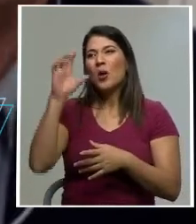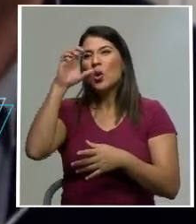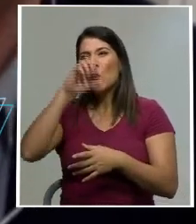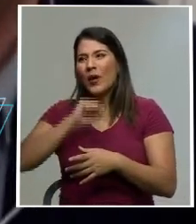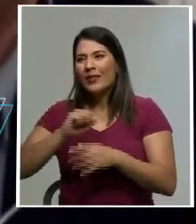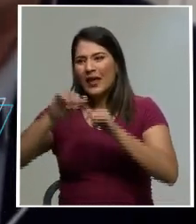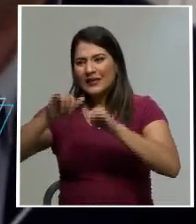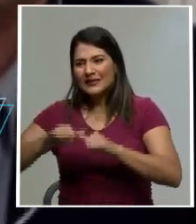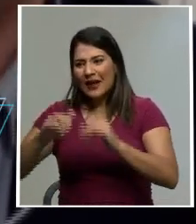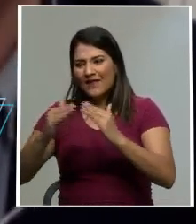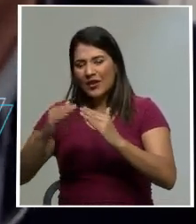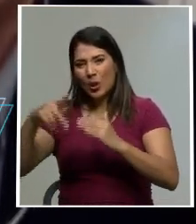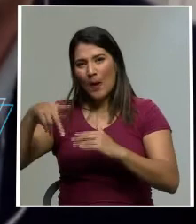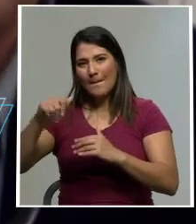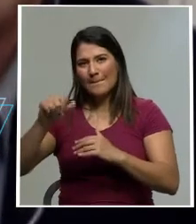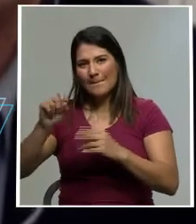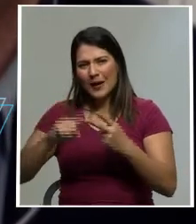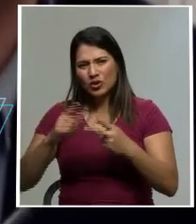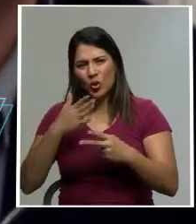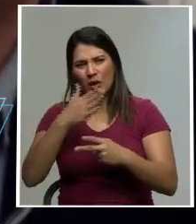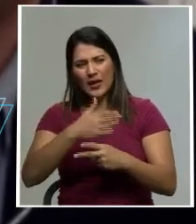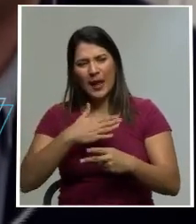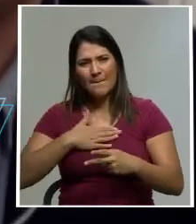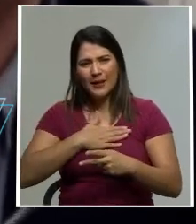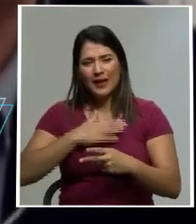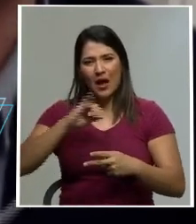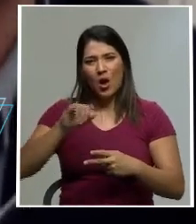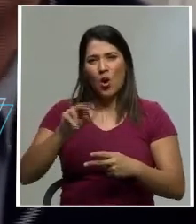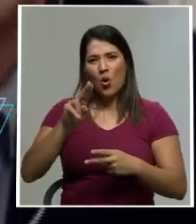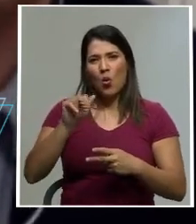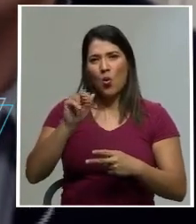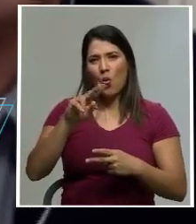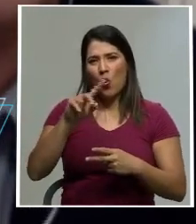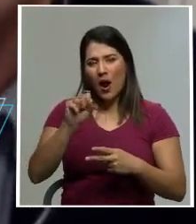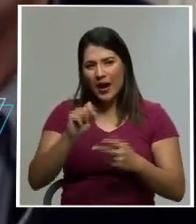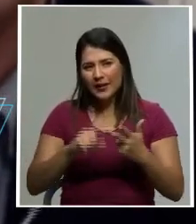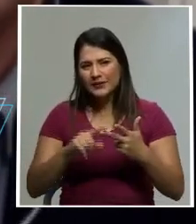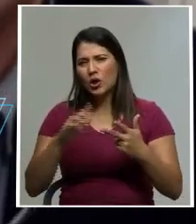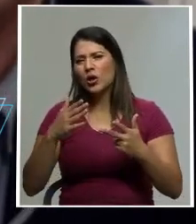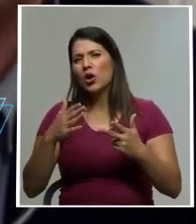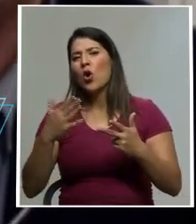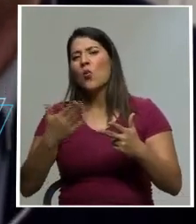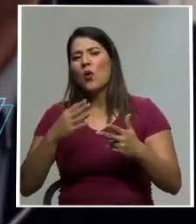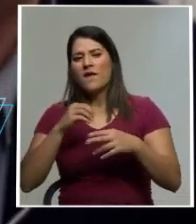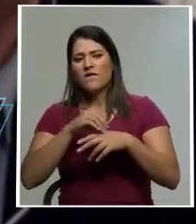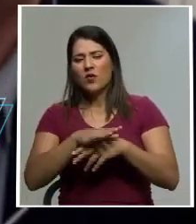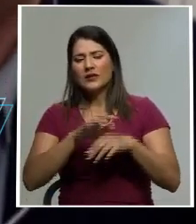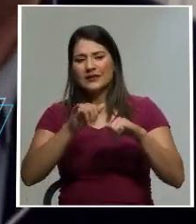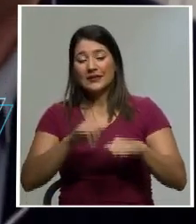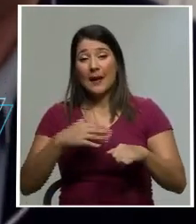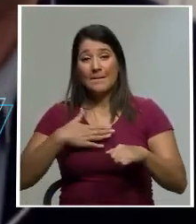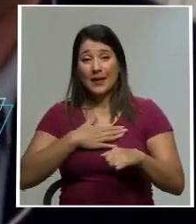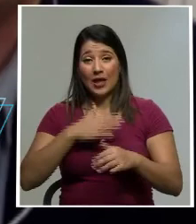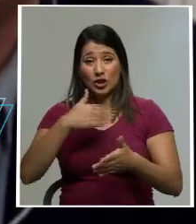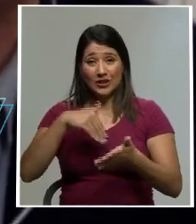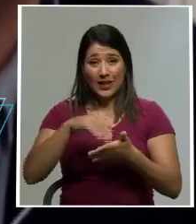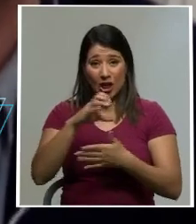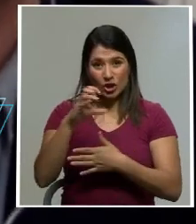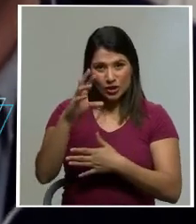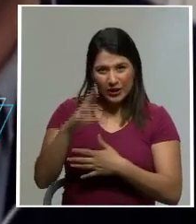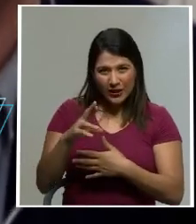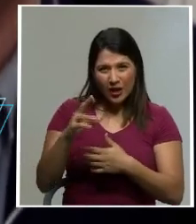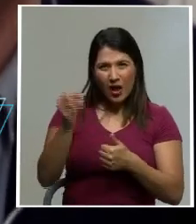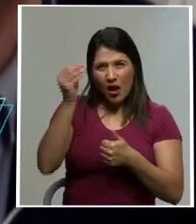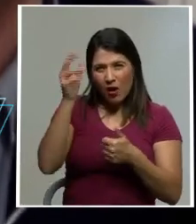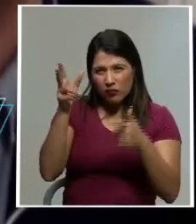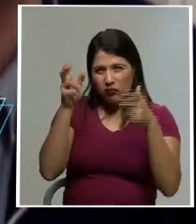influenció haber estado en un mercado en Juárez, cómo te influenció estar en el mercado central en Costa Rica. Esas cosas creo